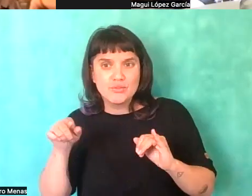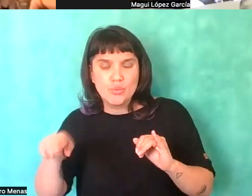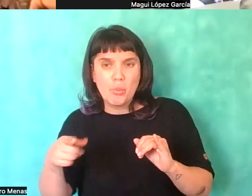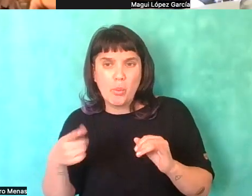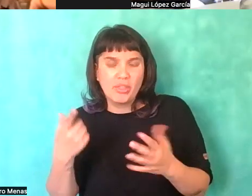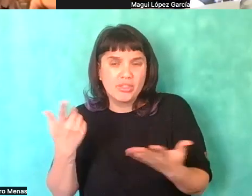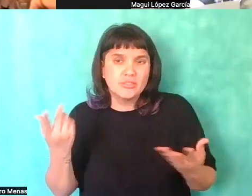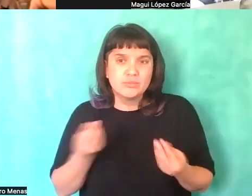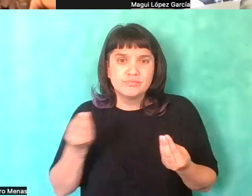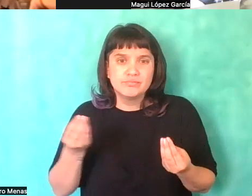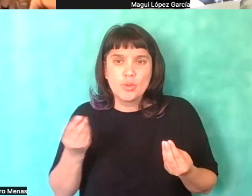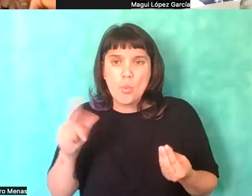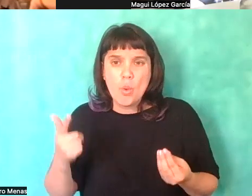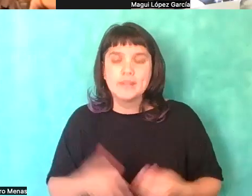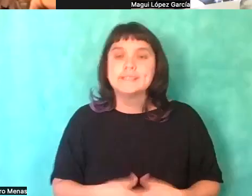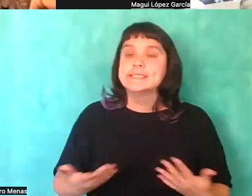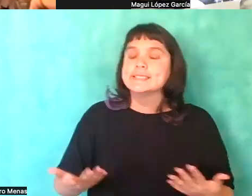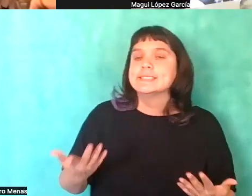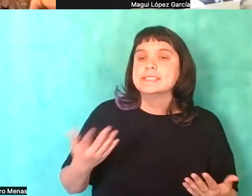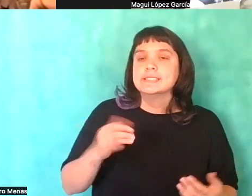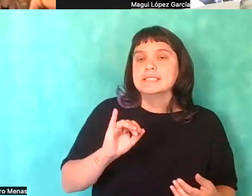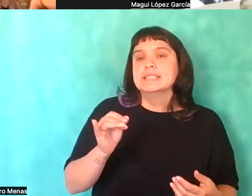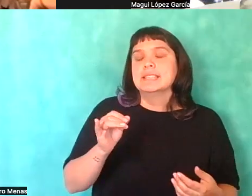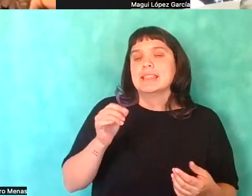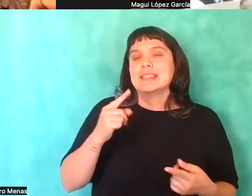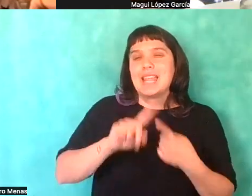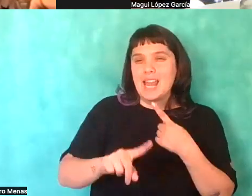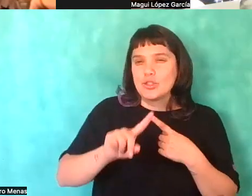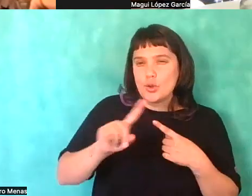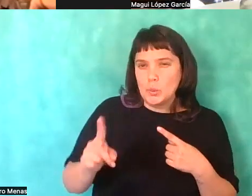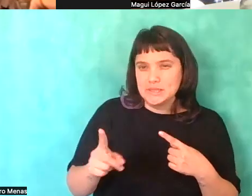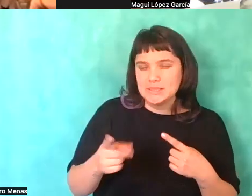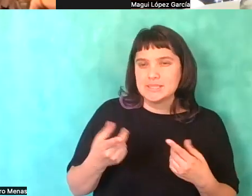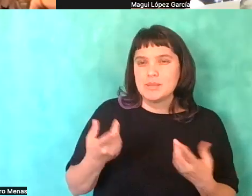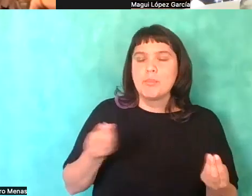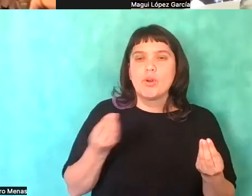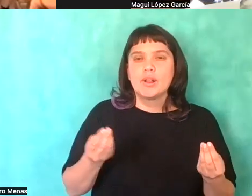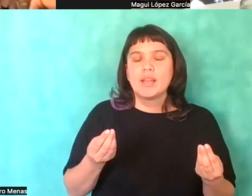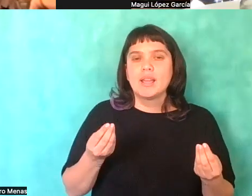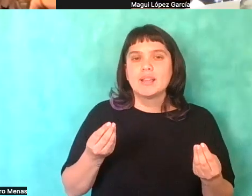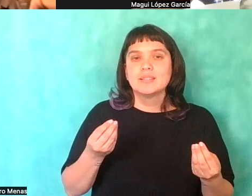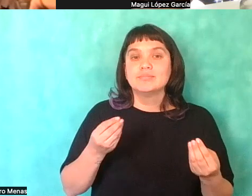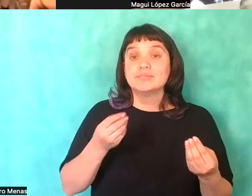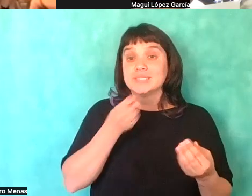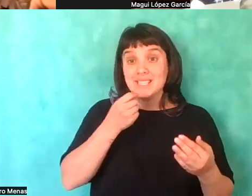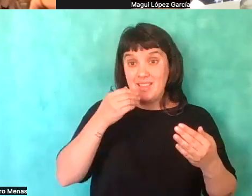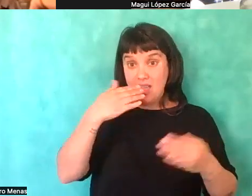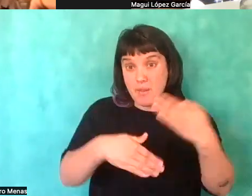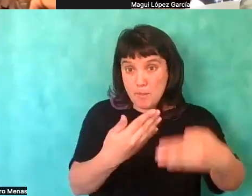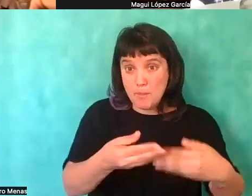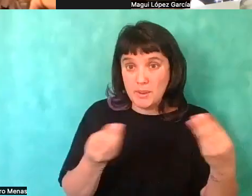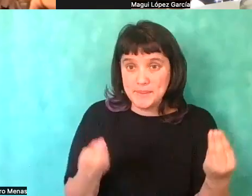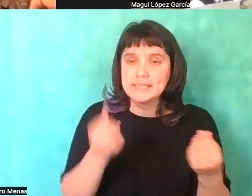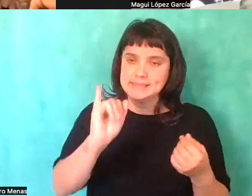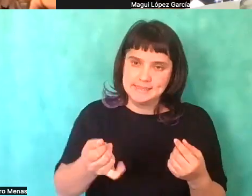Bueno, no requiere presupuesto directo, digo, pero si uno lo quiere implementar, sí requiere de presupuesto, ¿sí? Y eso es